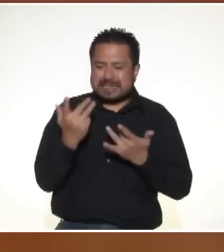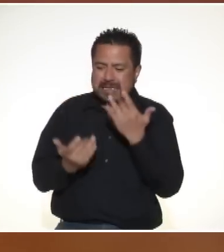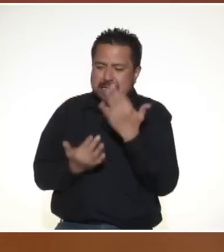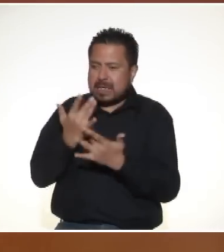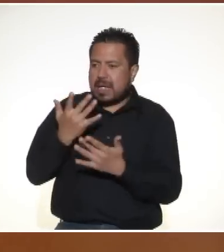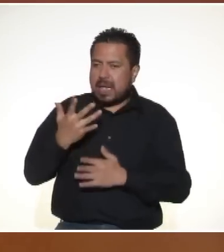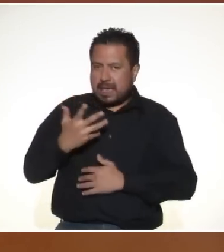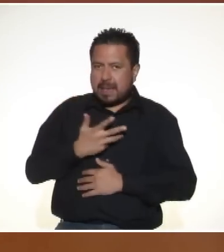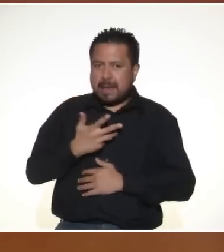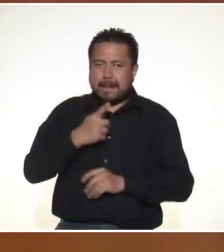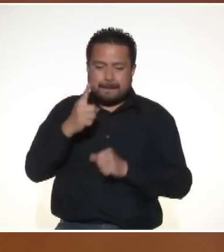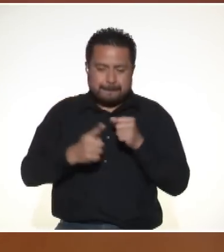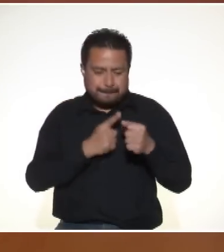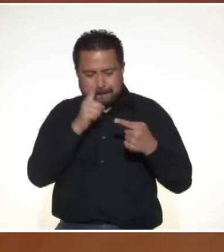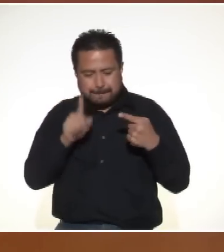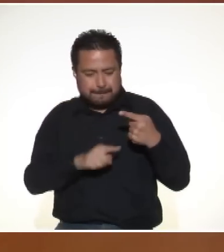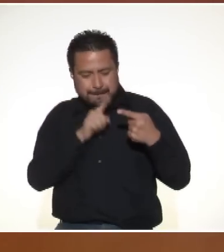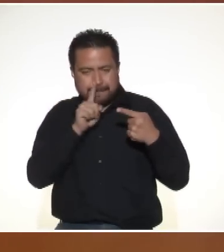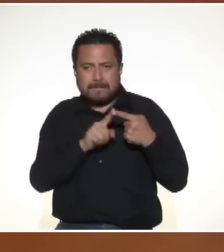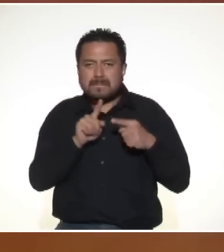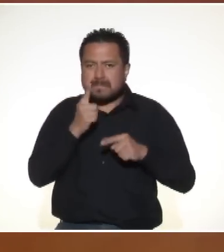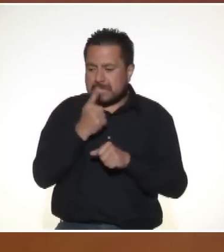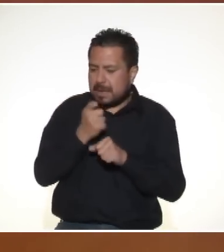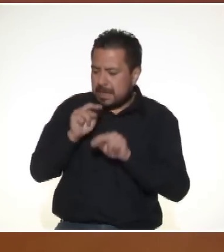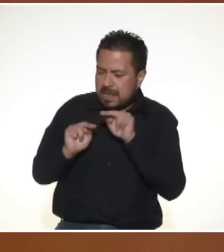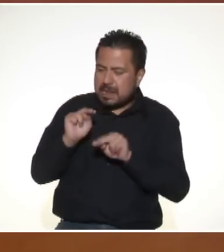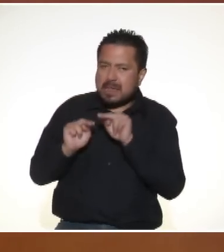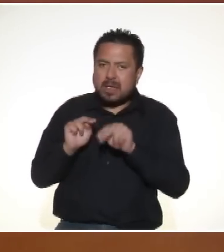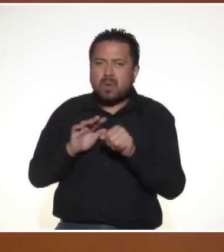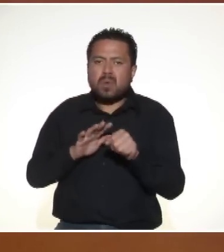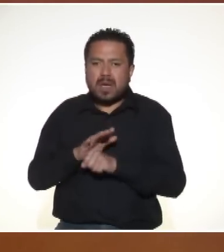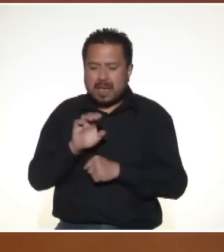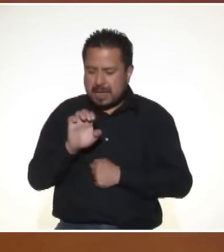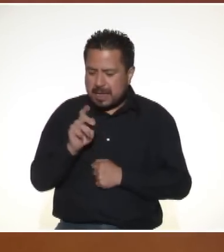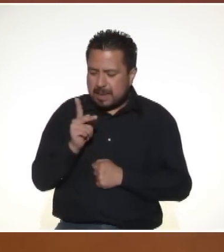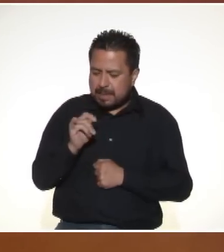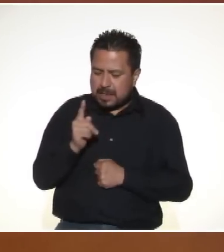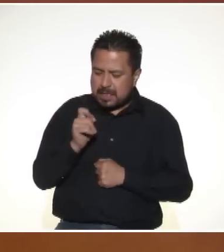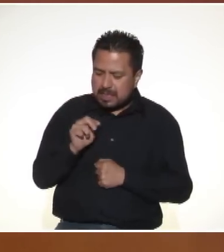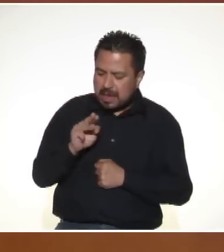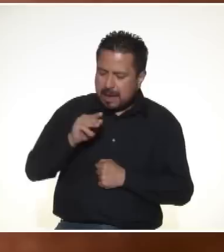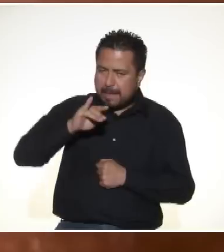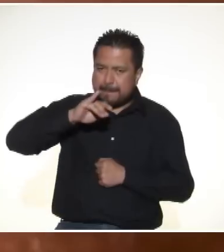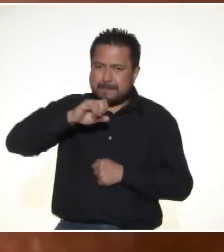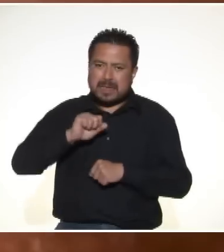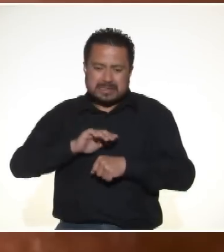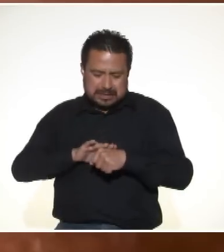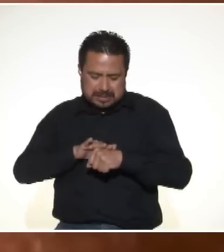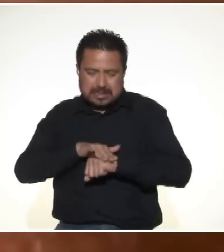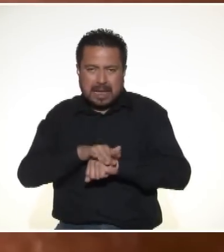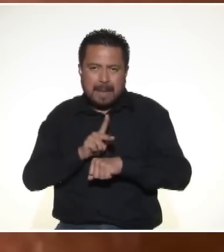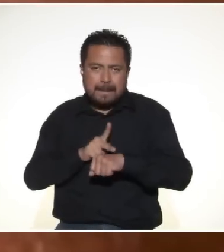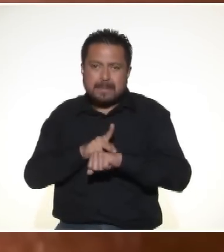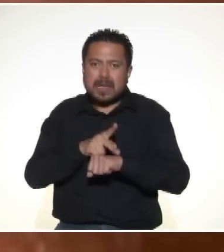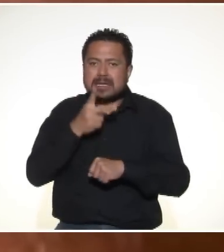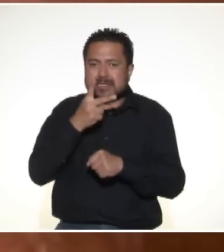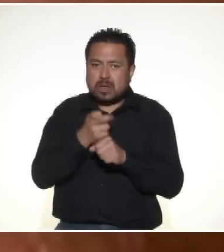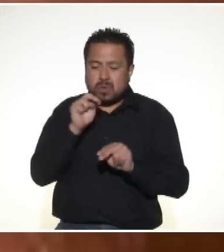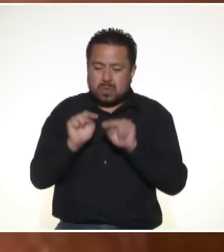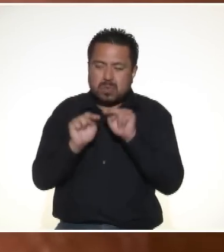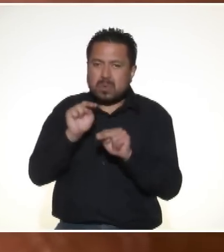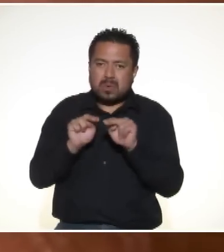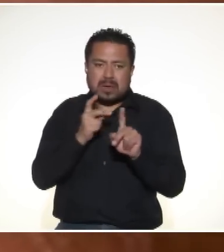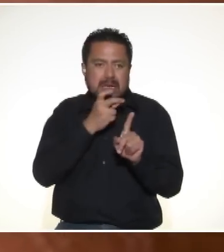quemaduras. La primera o de primer grado afecta lo que es la epidermis, la capa externa de la piel. Tenemos la de segundo grado, que